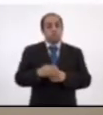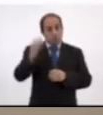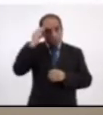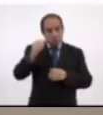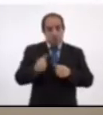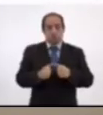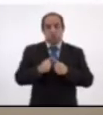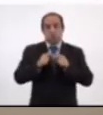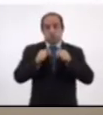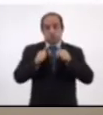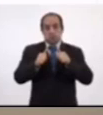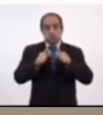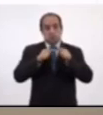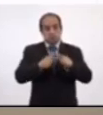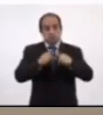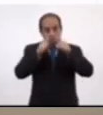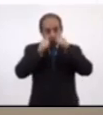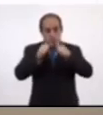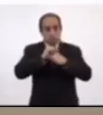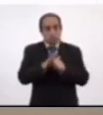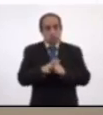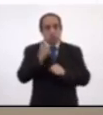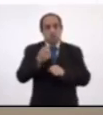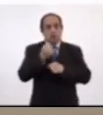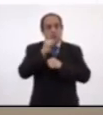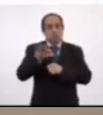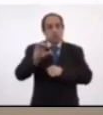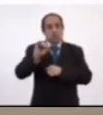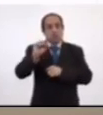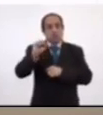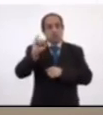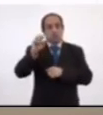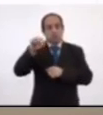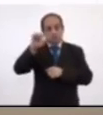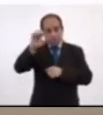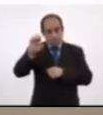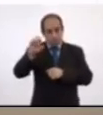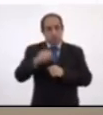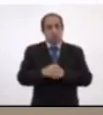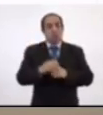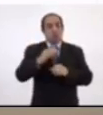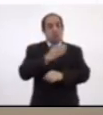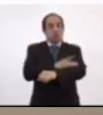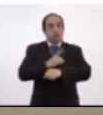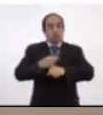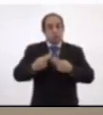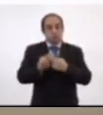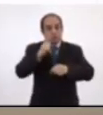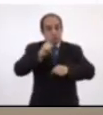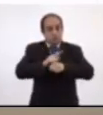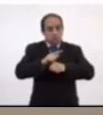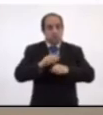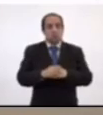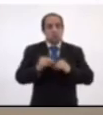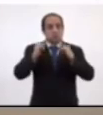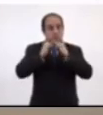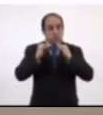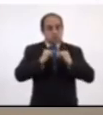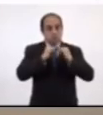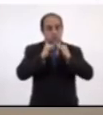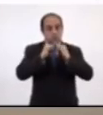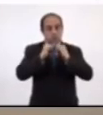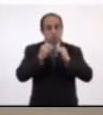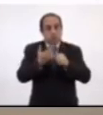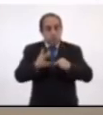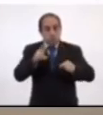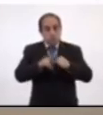COVID. Estos son los datos de la CINSAE, la Coordinación Nacional de Institutos y Hospitales